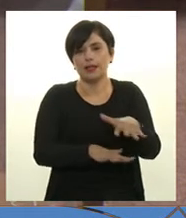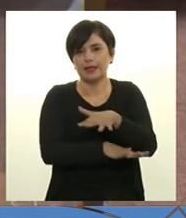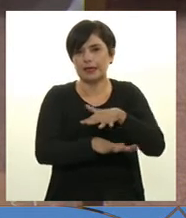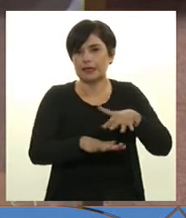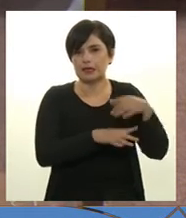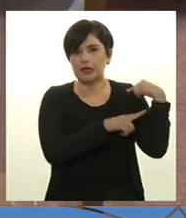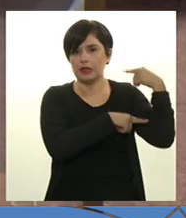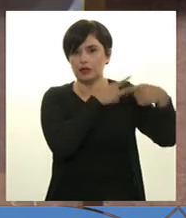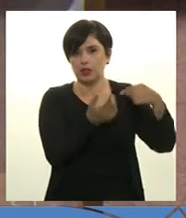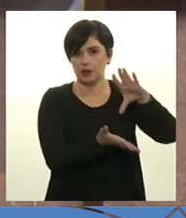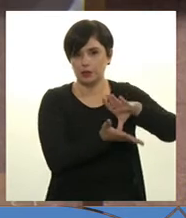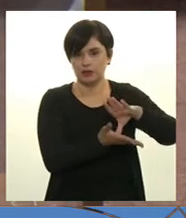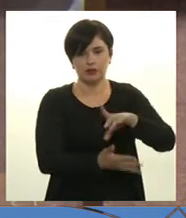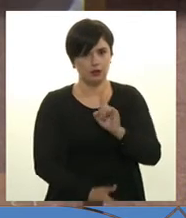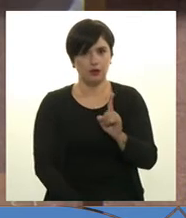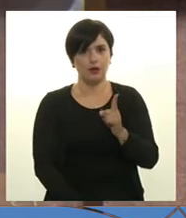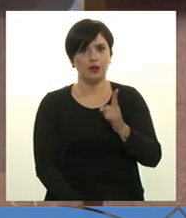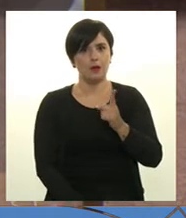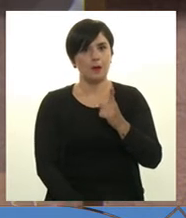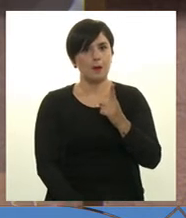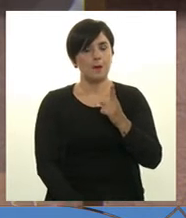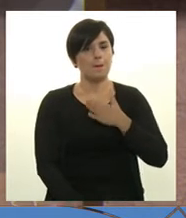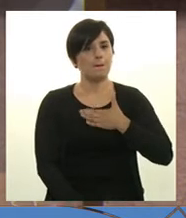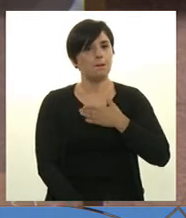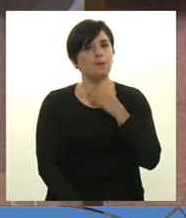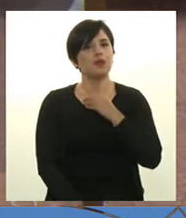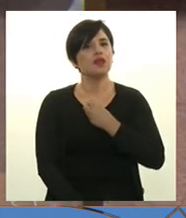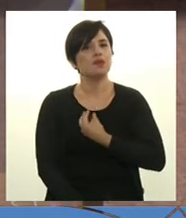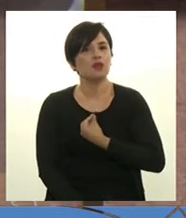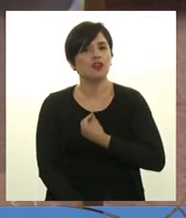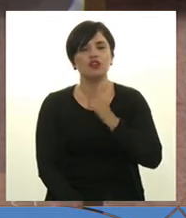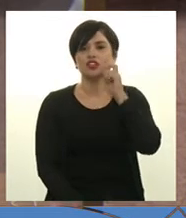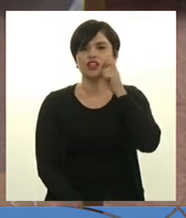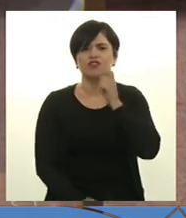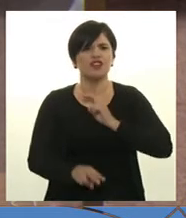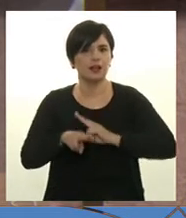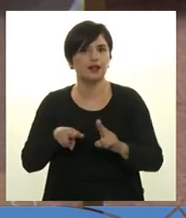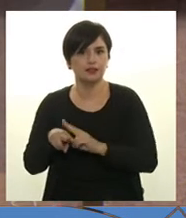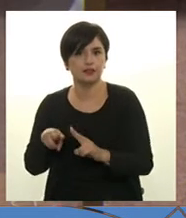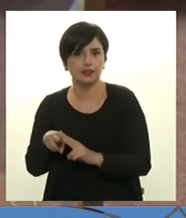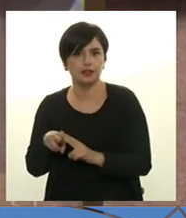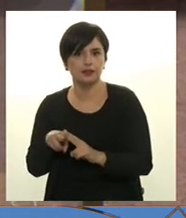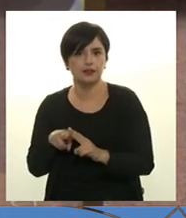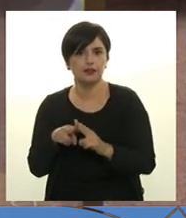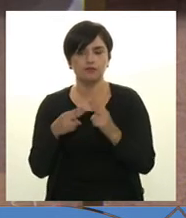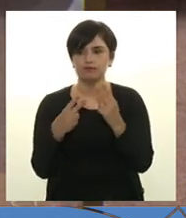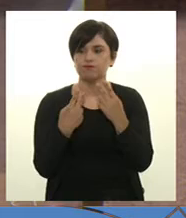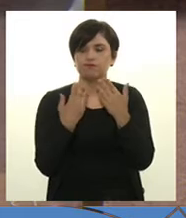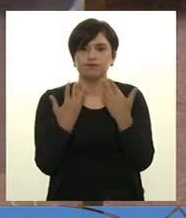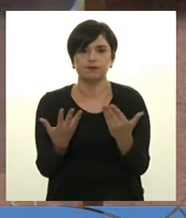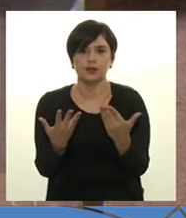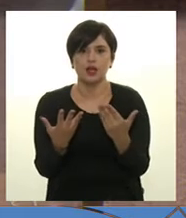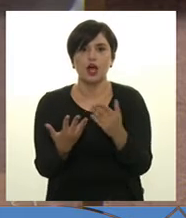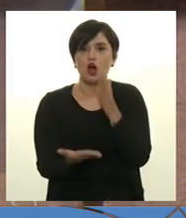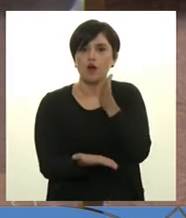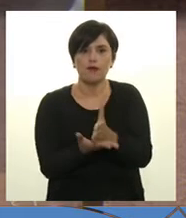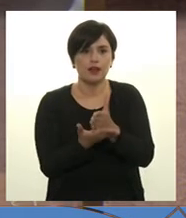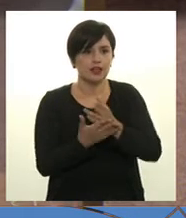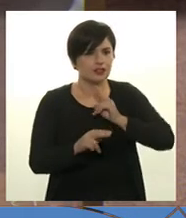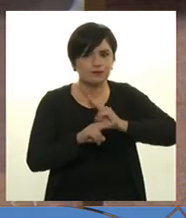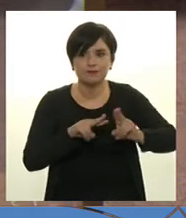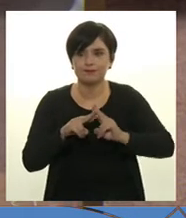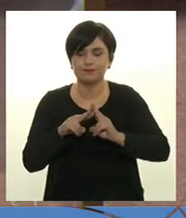mi miedo exige acción con el 'día internacional de la mujer' adportas debemos reaccionar tenemos la obligación de reaccionar